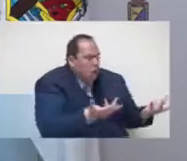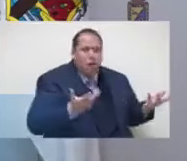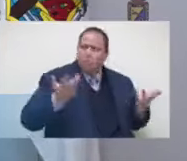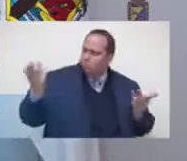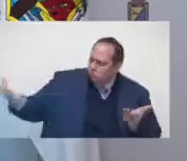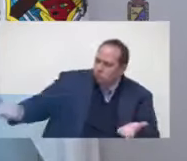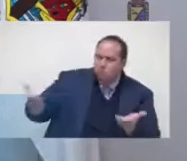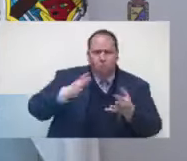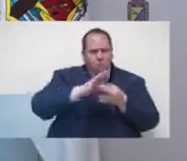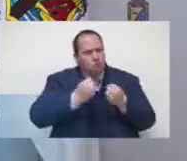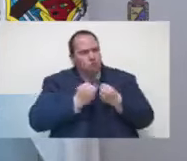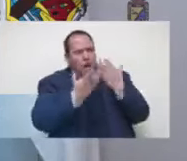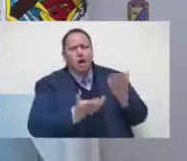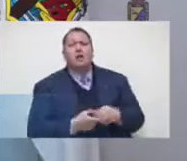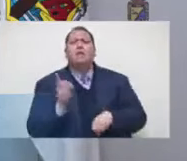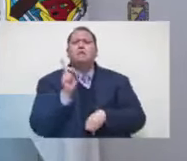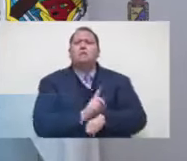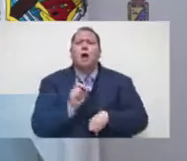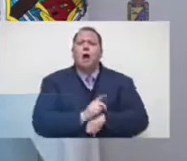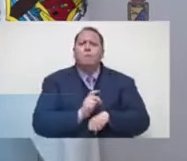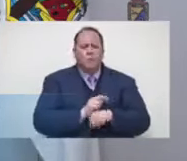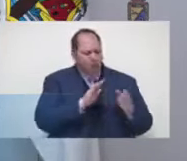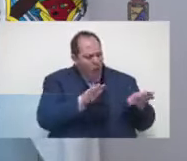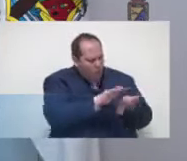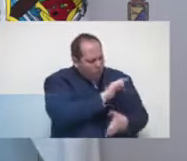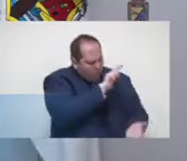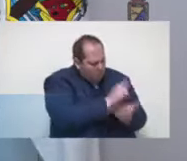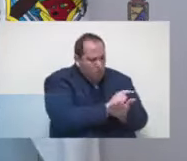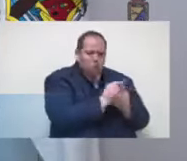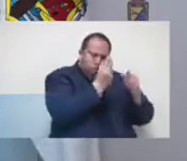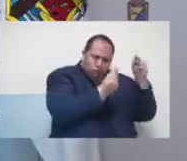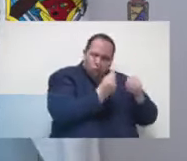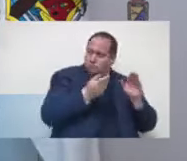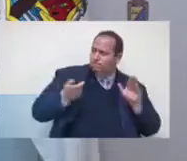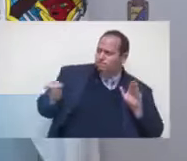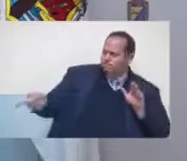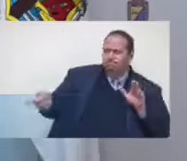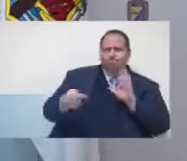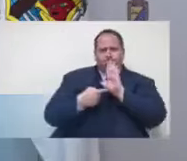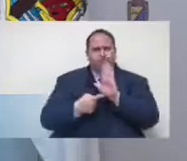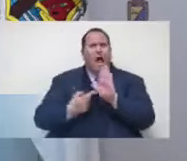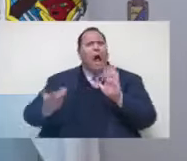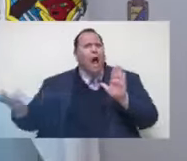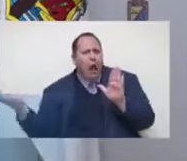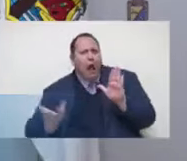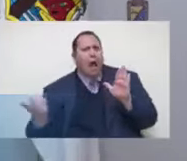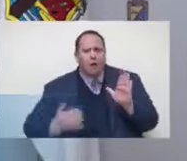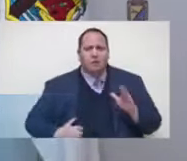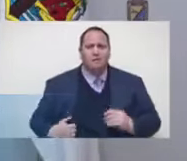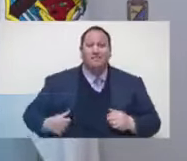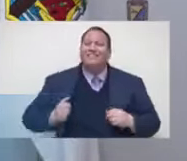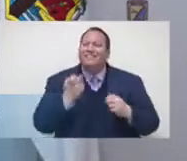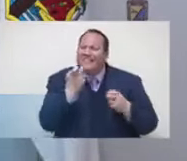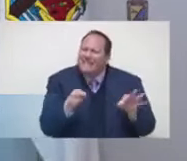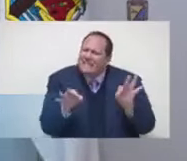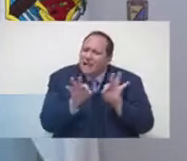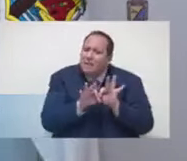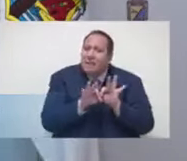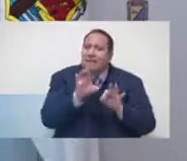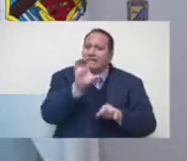de manera todos los días con las reformas que quiere implementar. Por eso la importancia del Plan